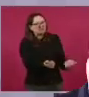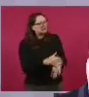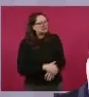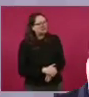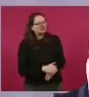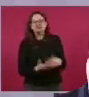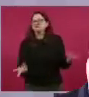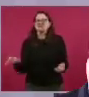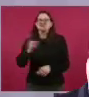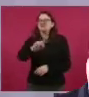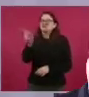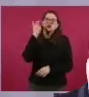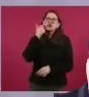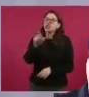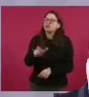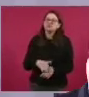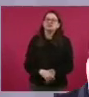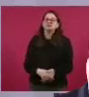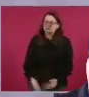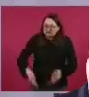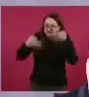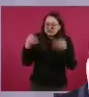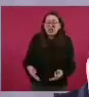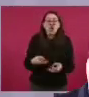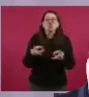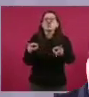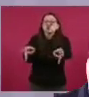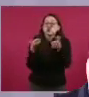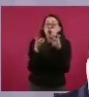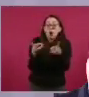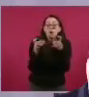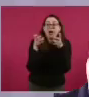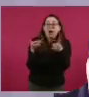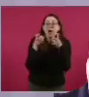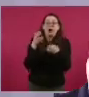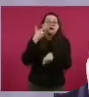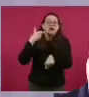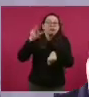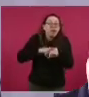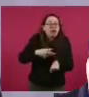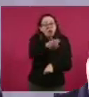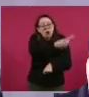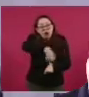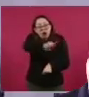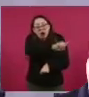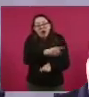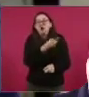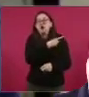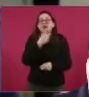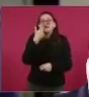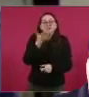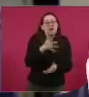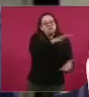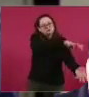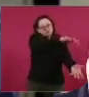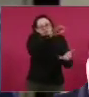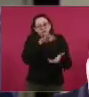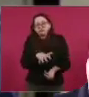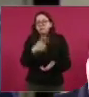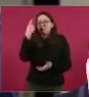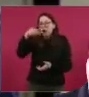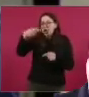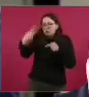atrás. Y no estábamos tan peleados en ese entonces con los legisladores. Y me aprobaron